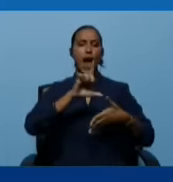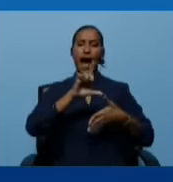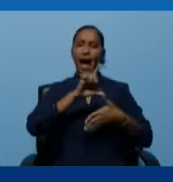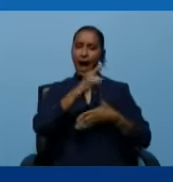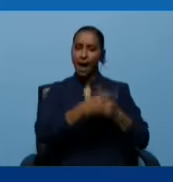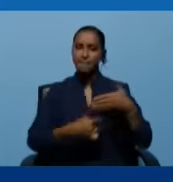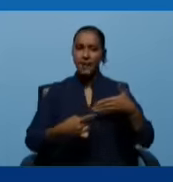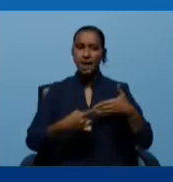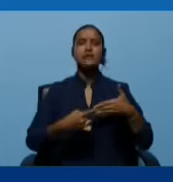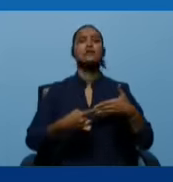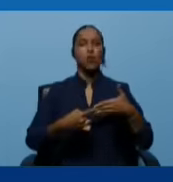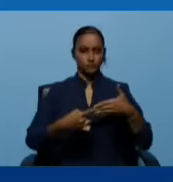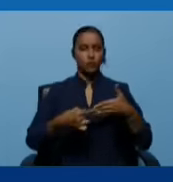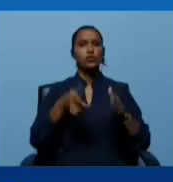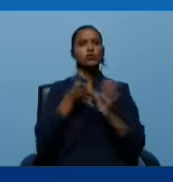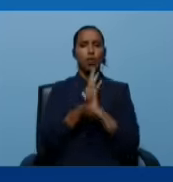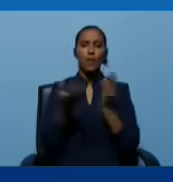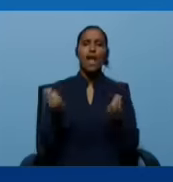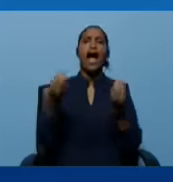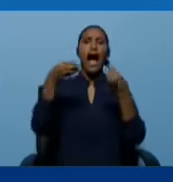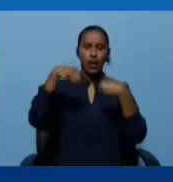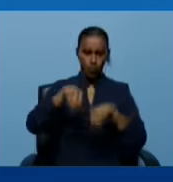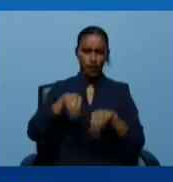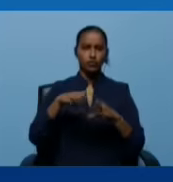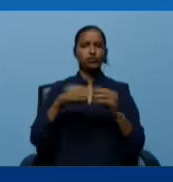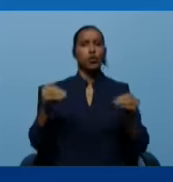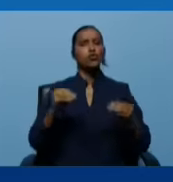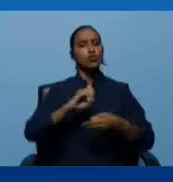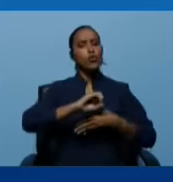de Comercio de los Pueblos, ALBA TSP.